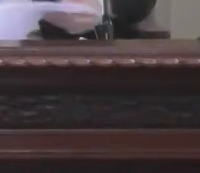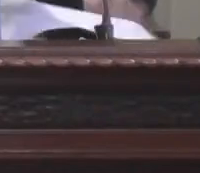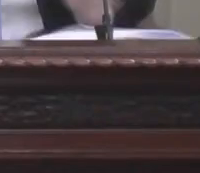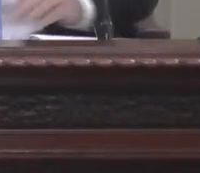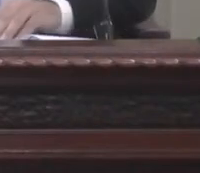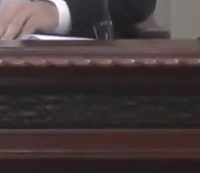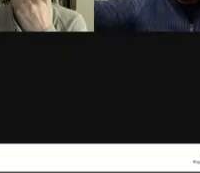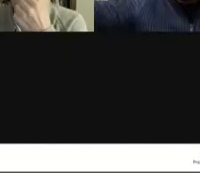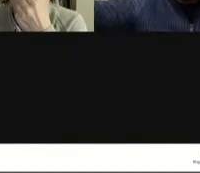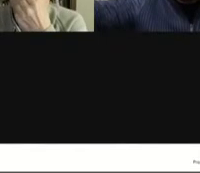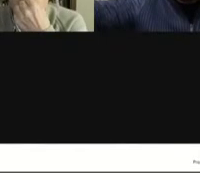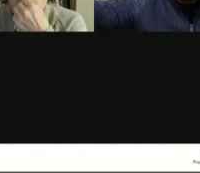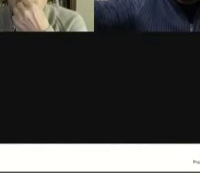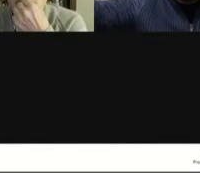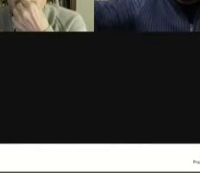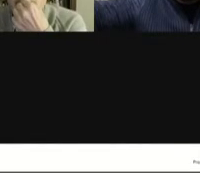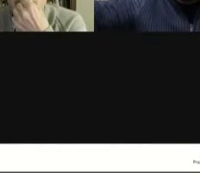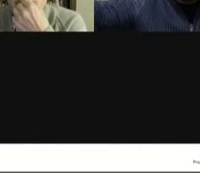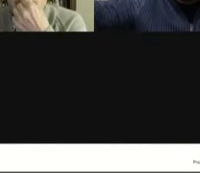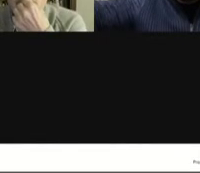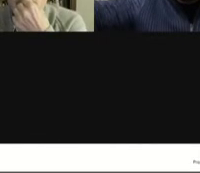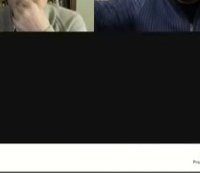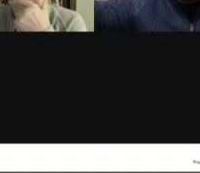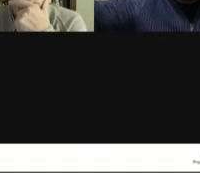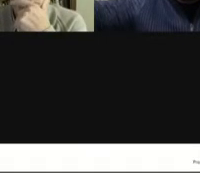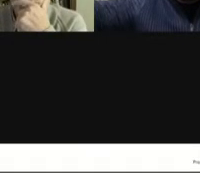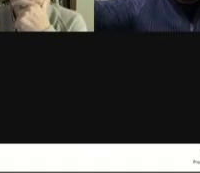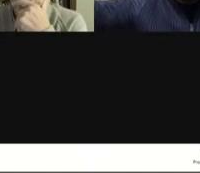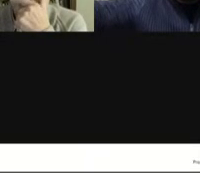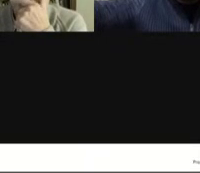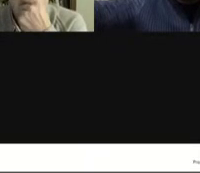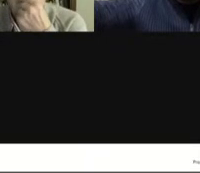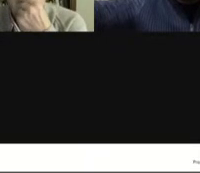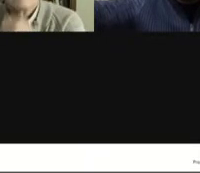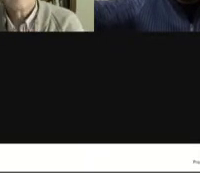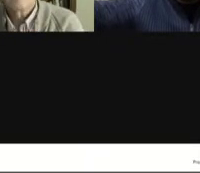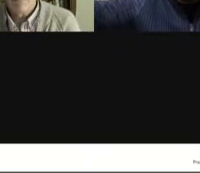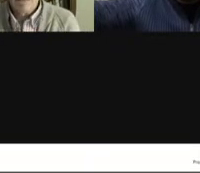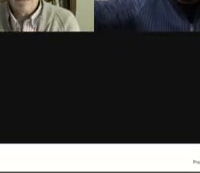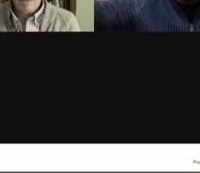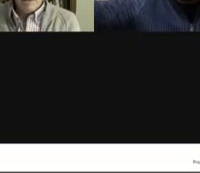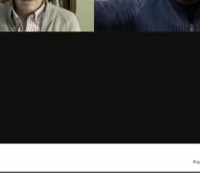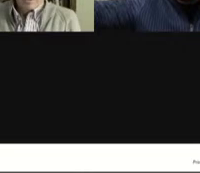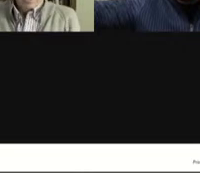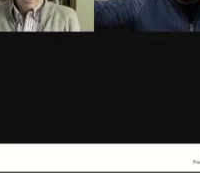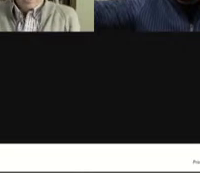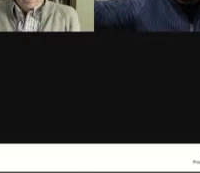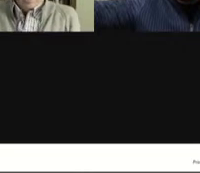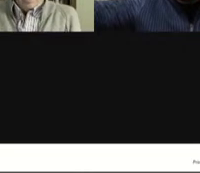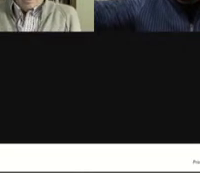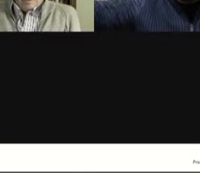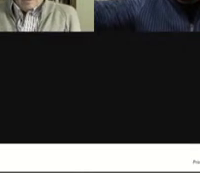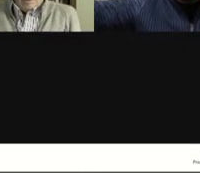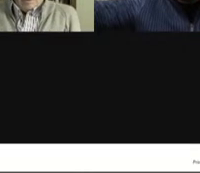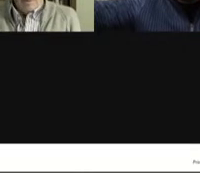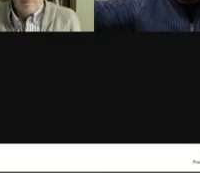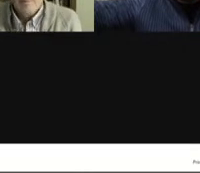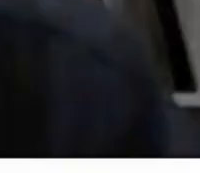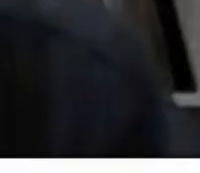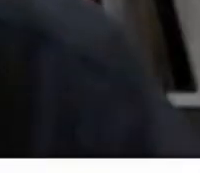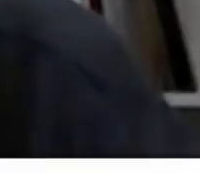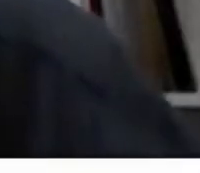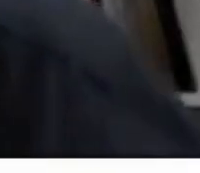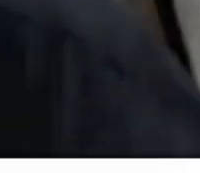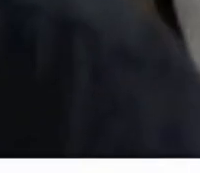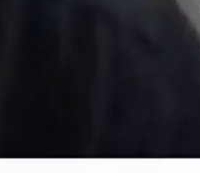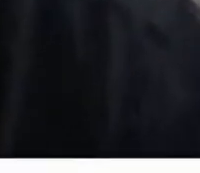Gracias, señor presidente. Espero que lo tengo aquí anotado. Sí, tómese su tiempo, diputado, no hay problema. El asunto